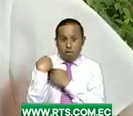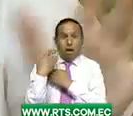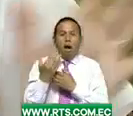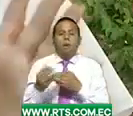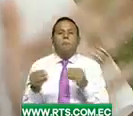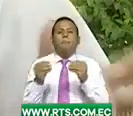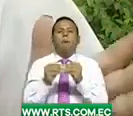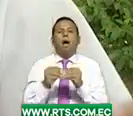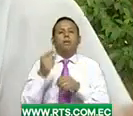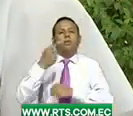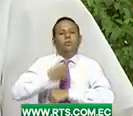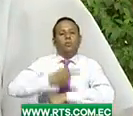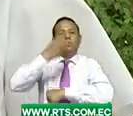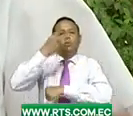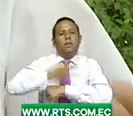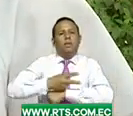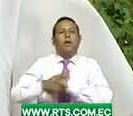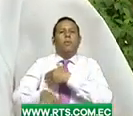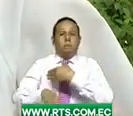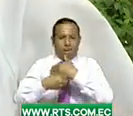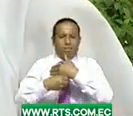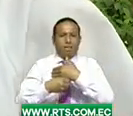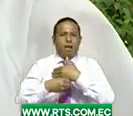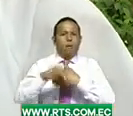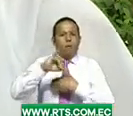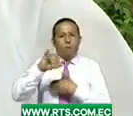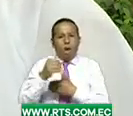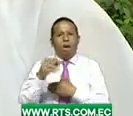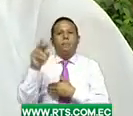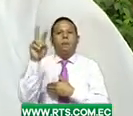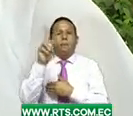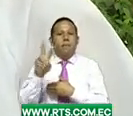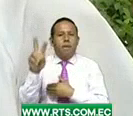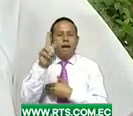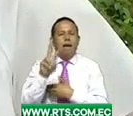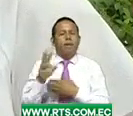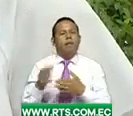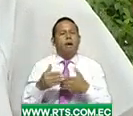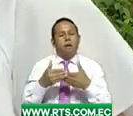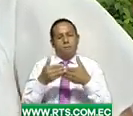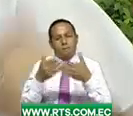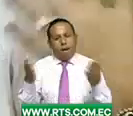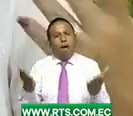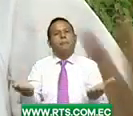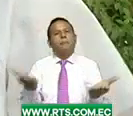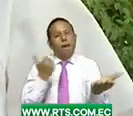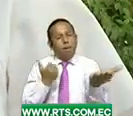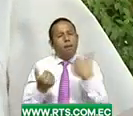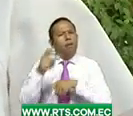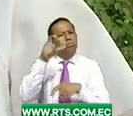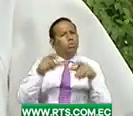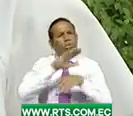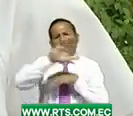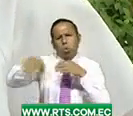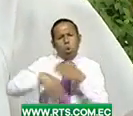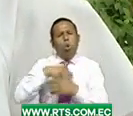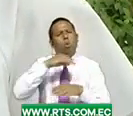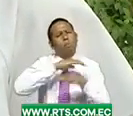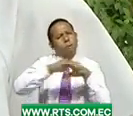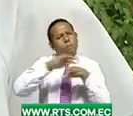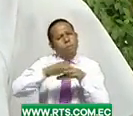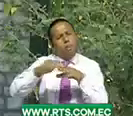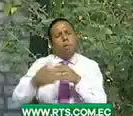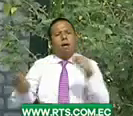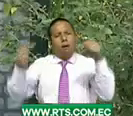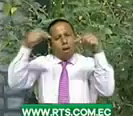los 2 últimos días que hemos abierto las puertas de Sueños en Belén. Invitamos a todo el público para que vengan y